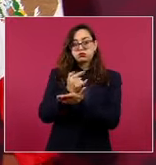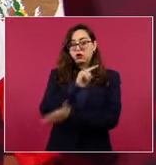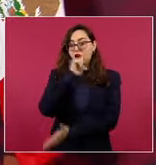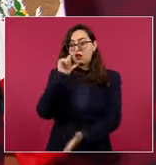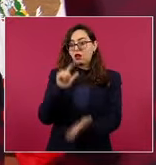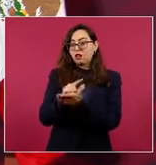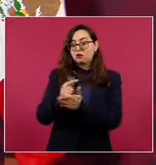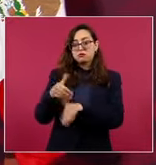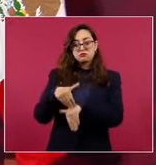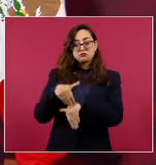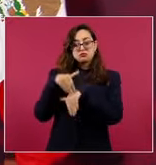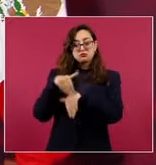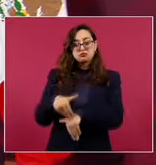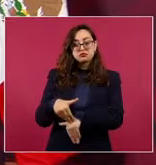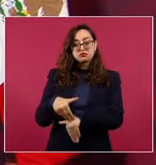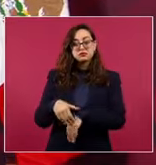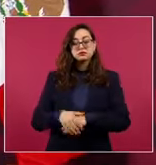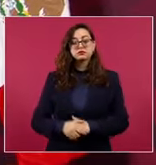y